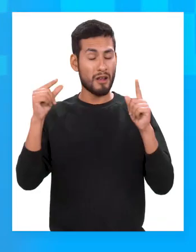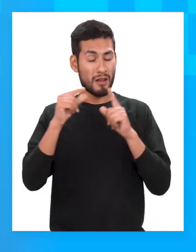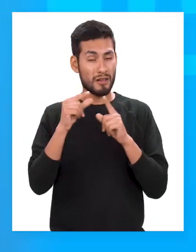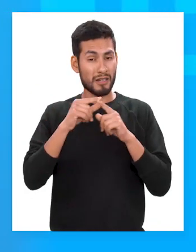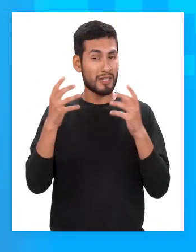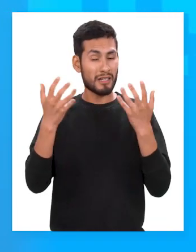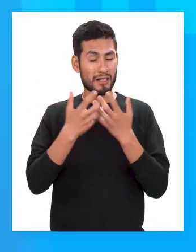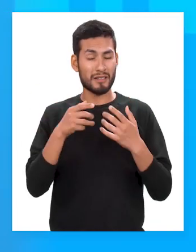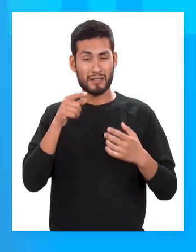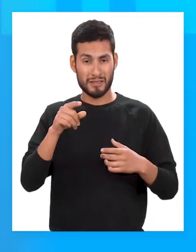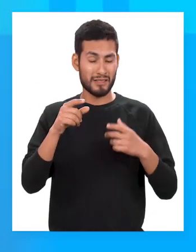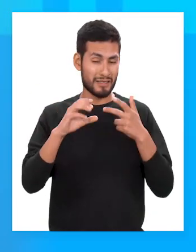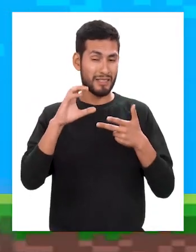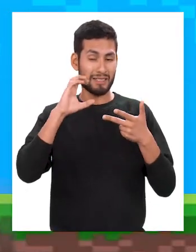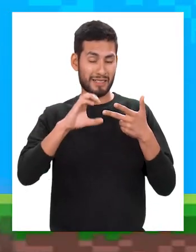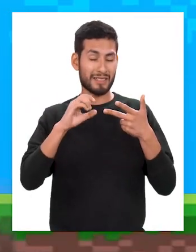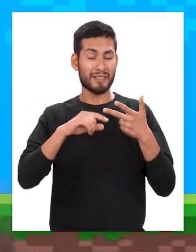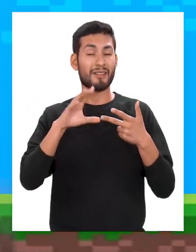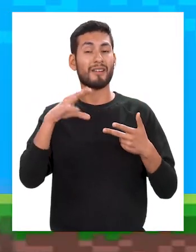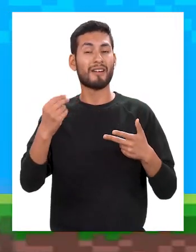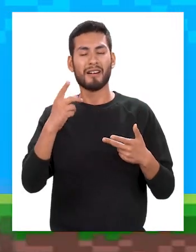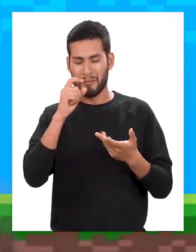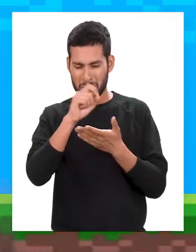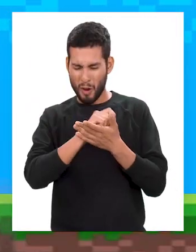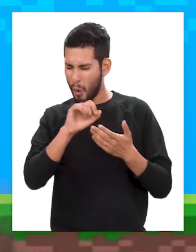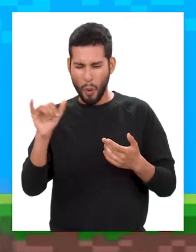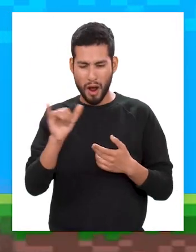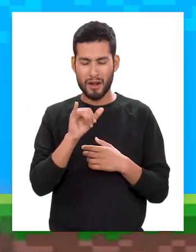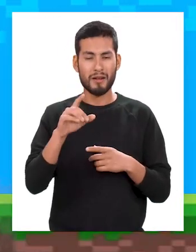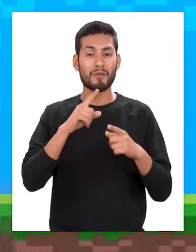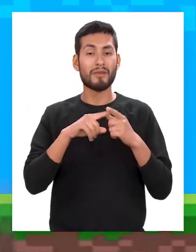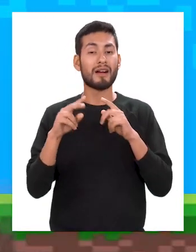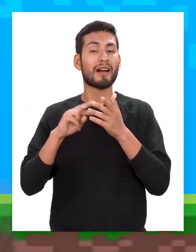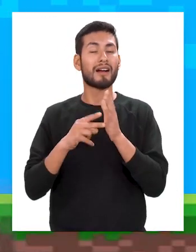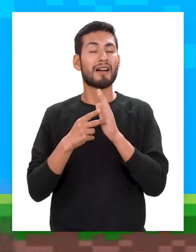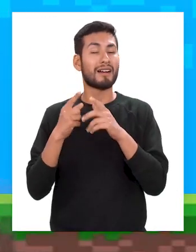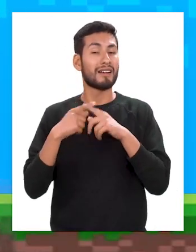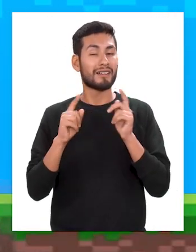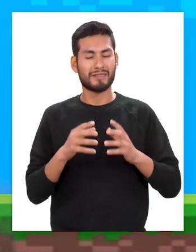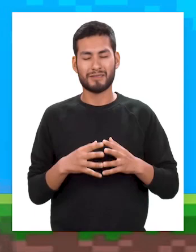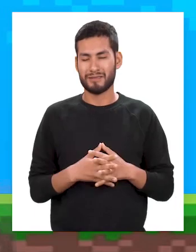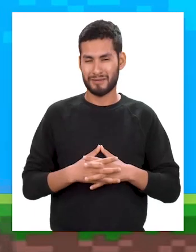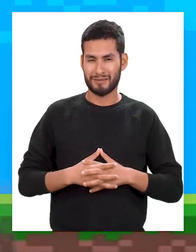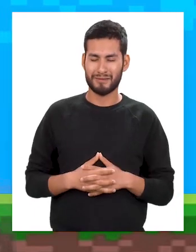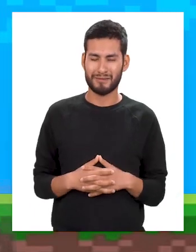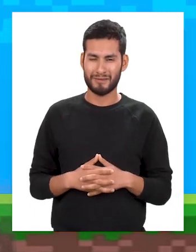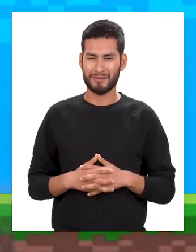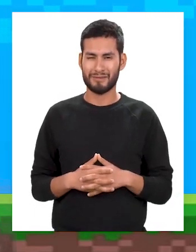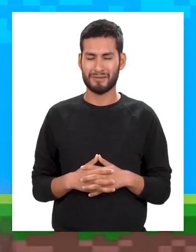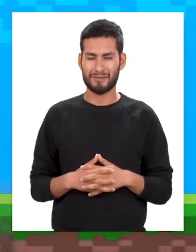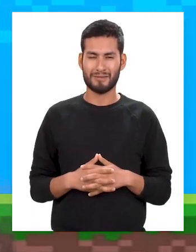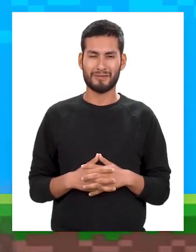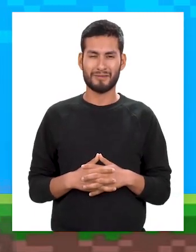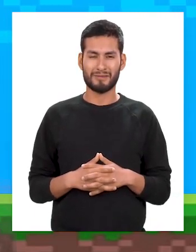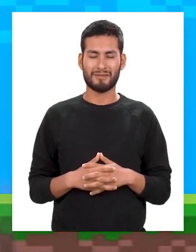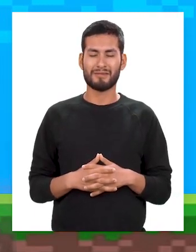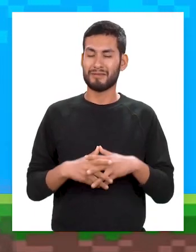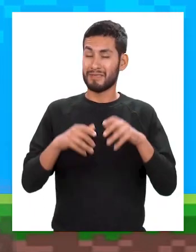de homónimos, las palabras que encajan son las de la letra C, porque se escriben iguales pero tienen significados diferentes.